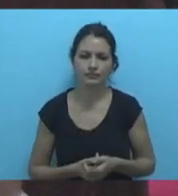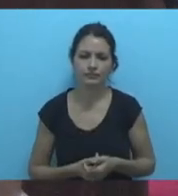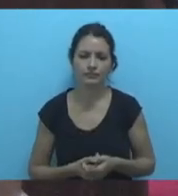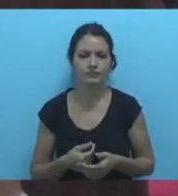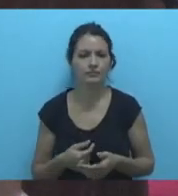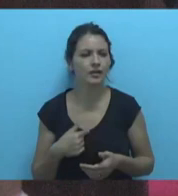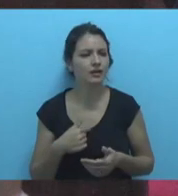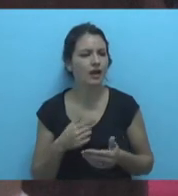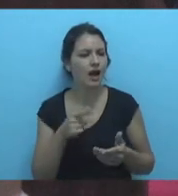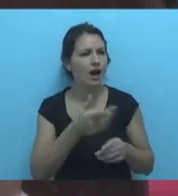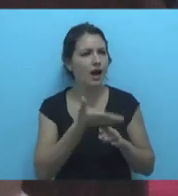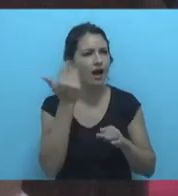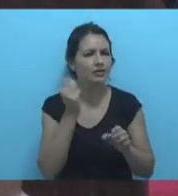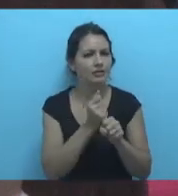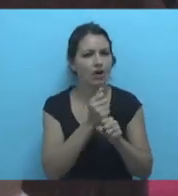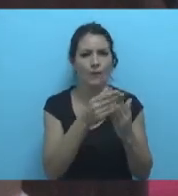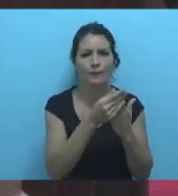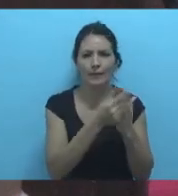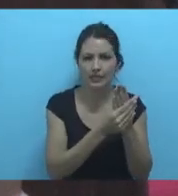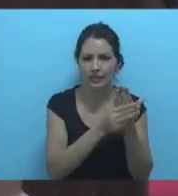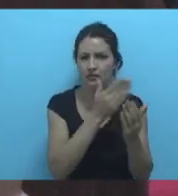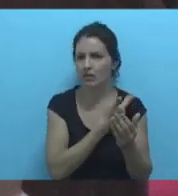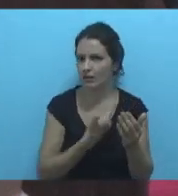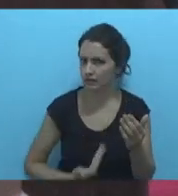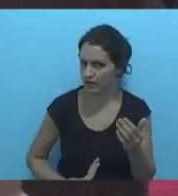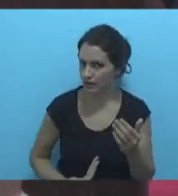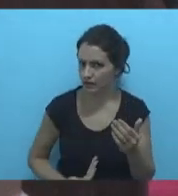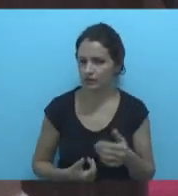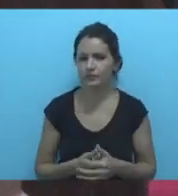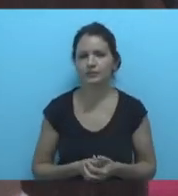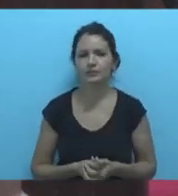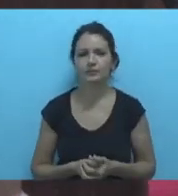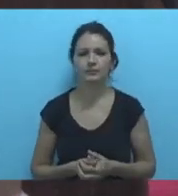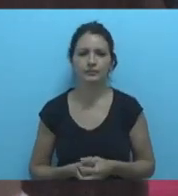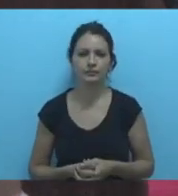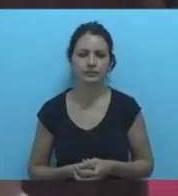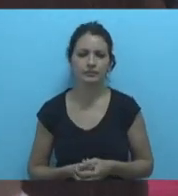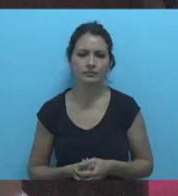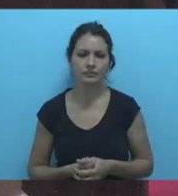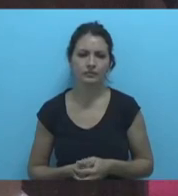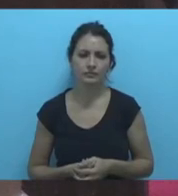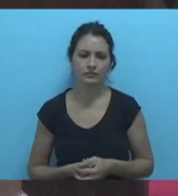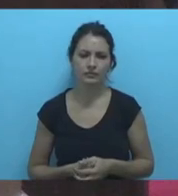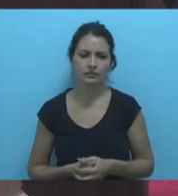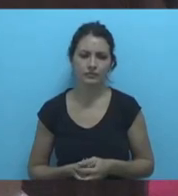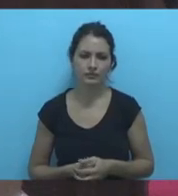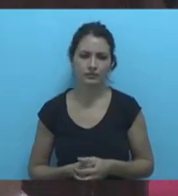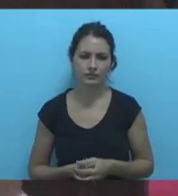que gracias a él como ministro de Gobierno y a través de la propuesta que en su momento también como diputada iniciamos